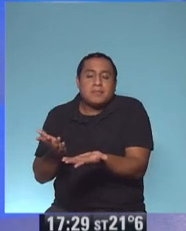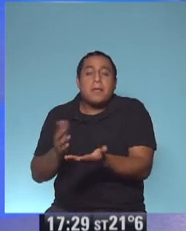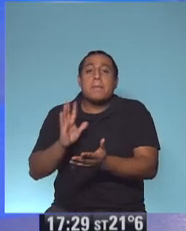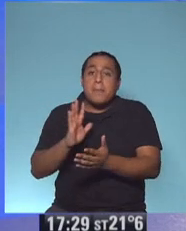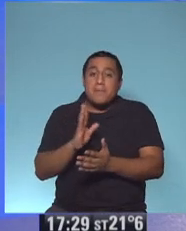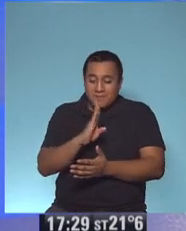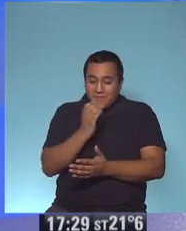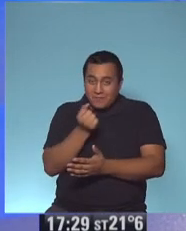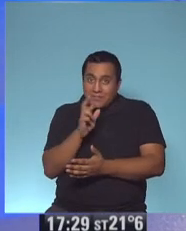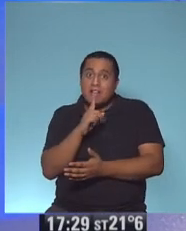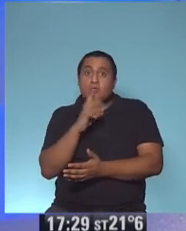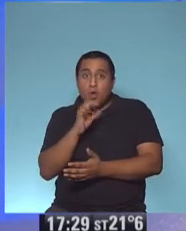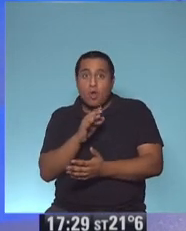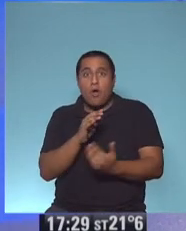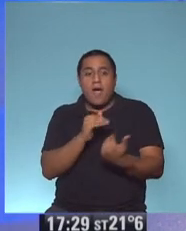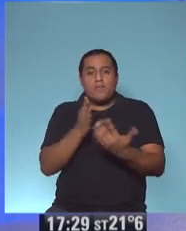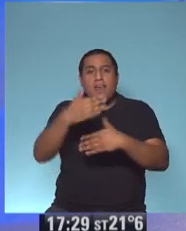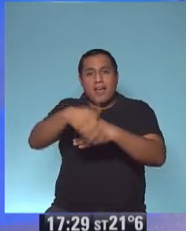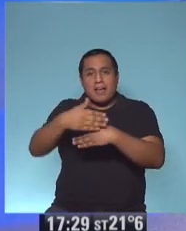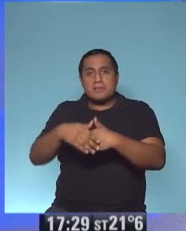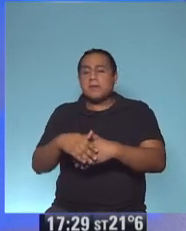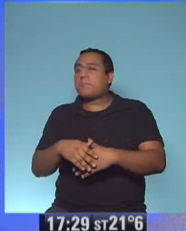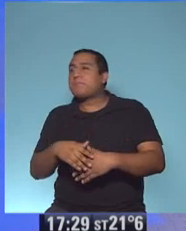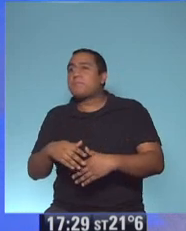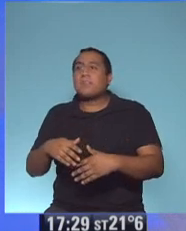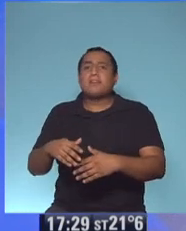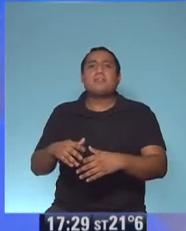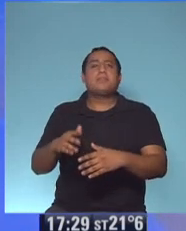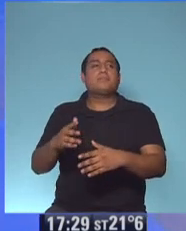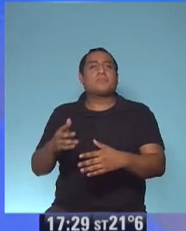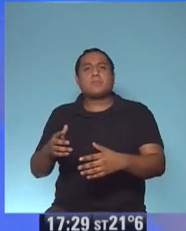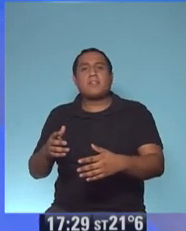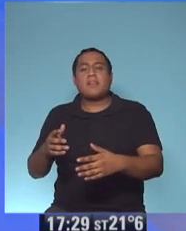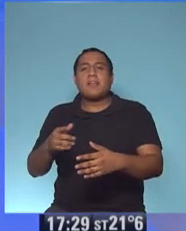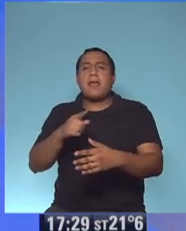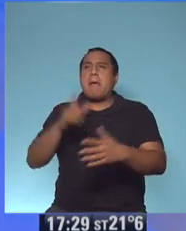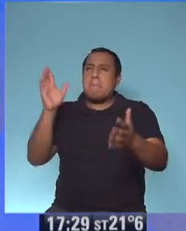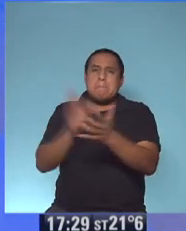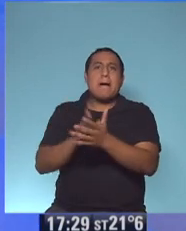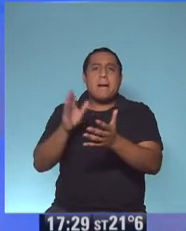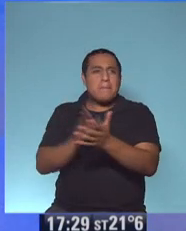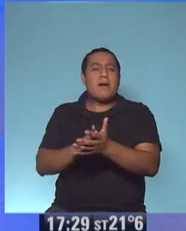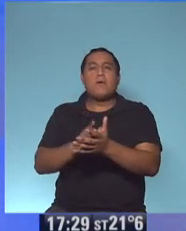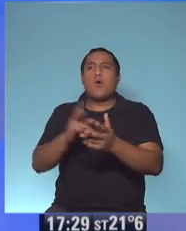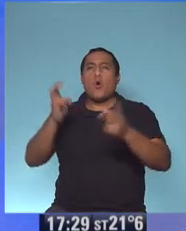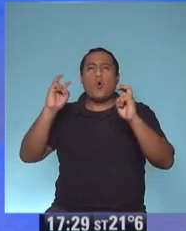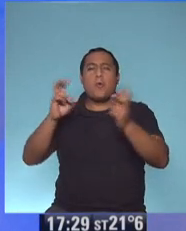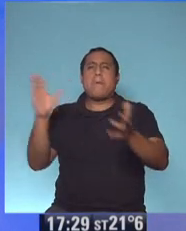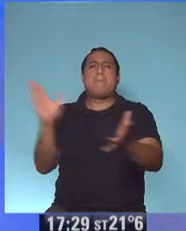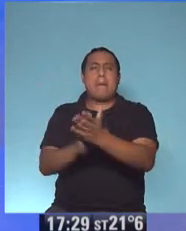Bartolo salió a la calle y haciendo bocina con sus enormes manos de tierra,